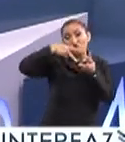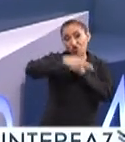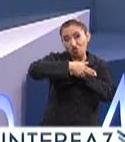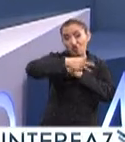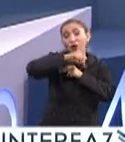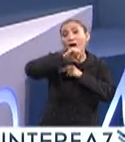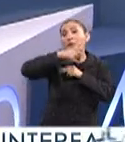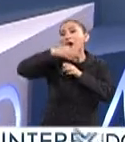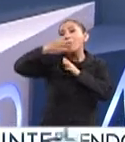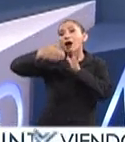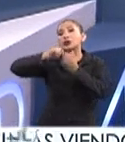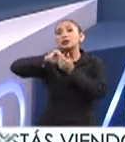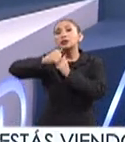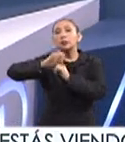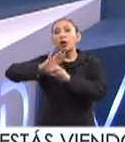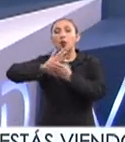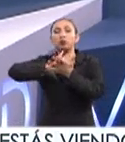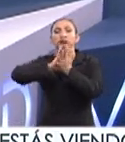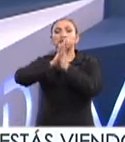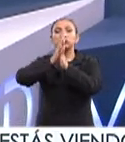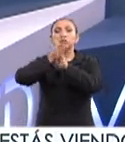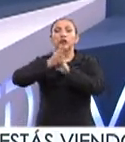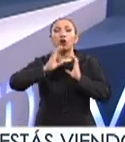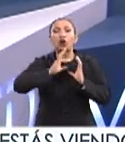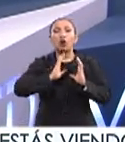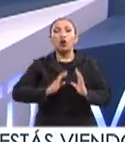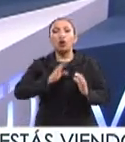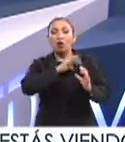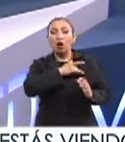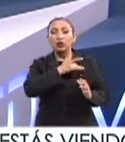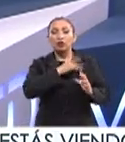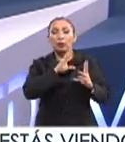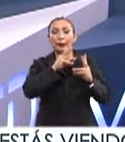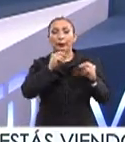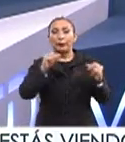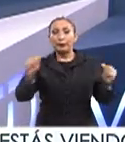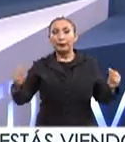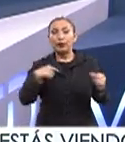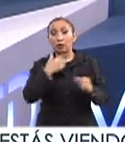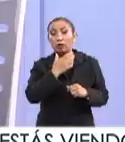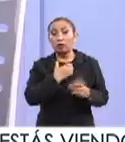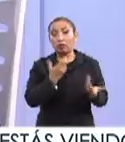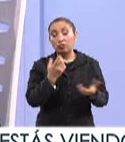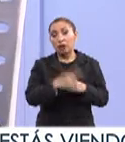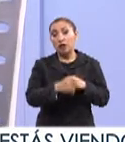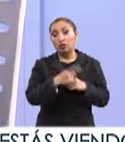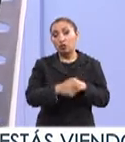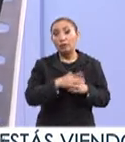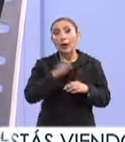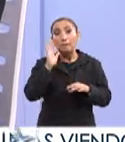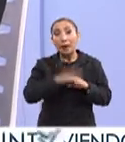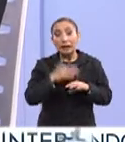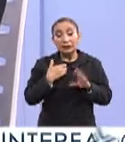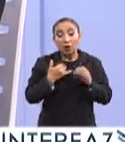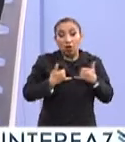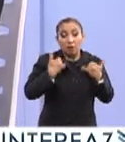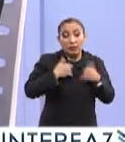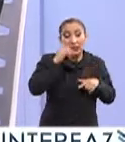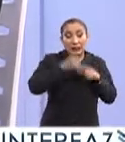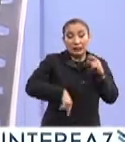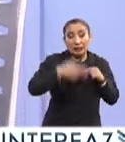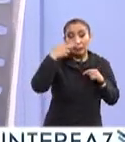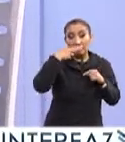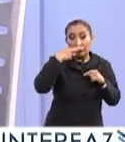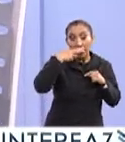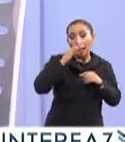fumar para que tu sistema cardiovascular depure toda la lesión que causa el tabaco. Es decir, entre más temprano suspendamos el